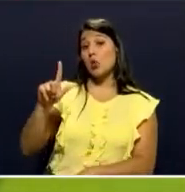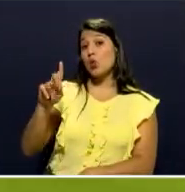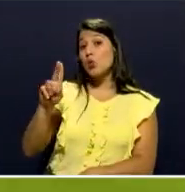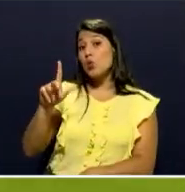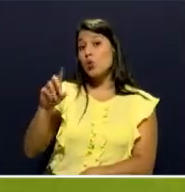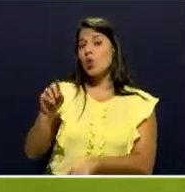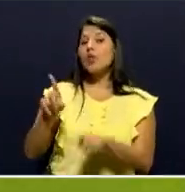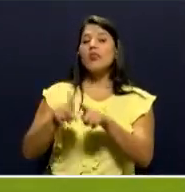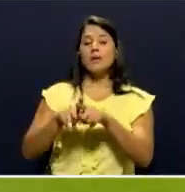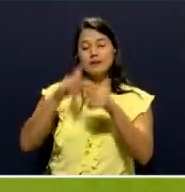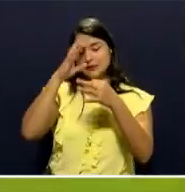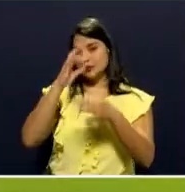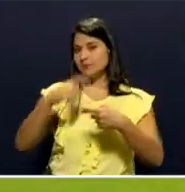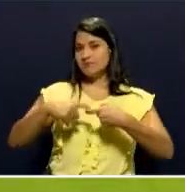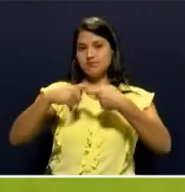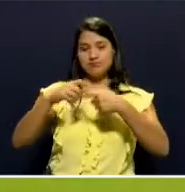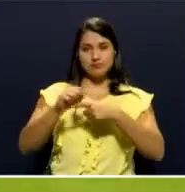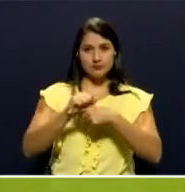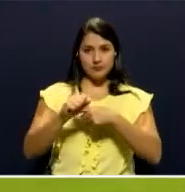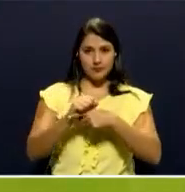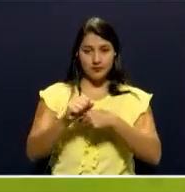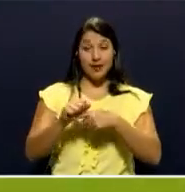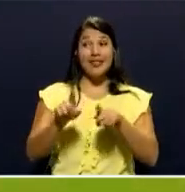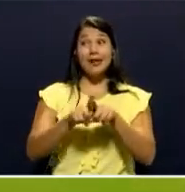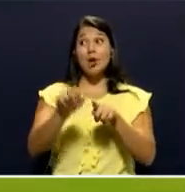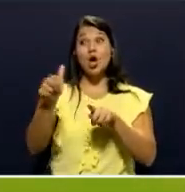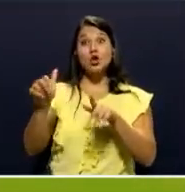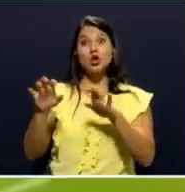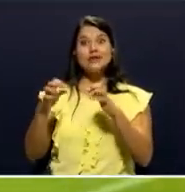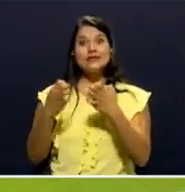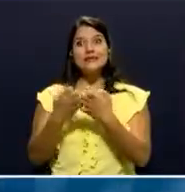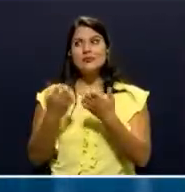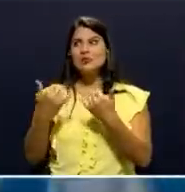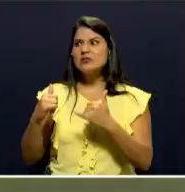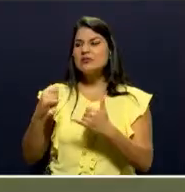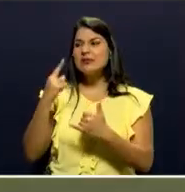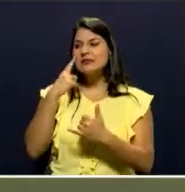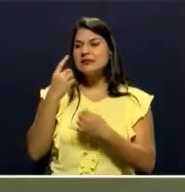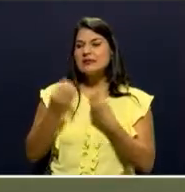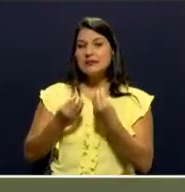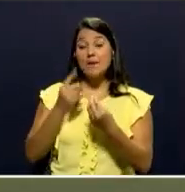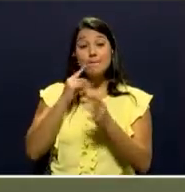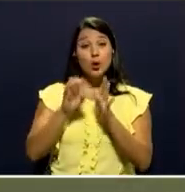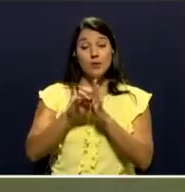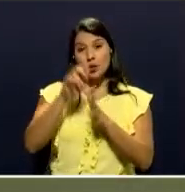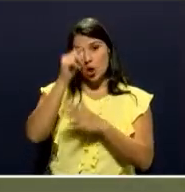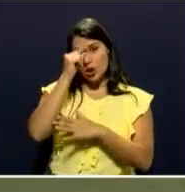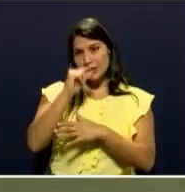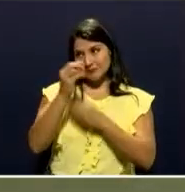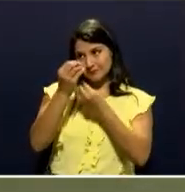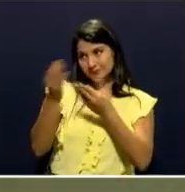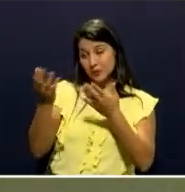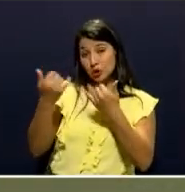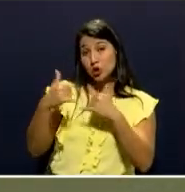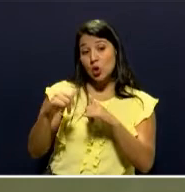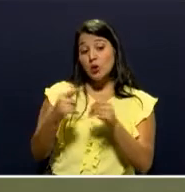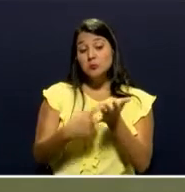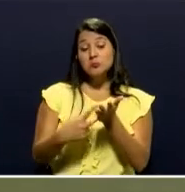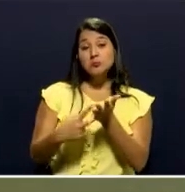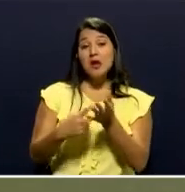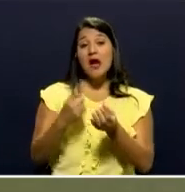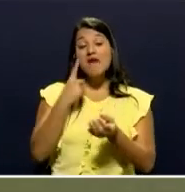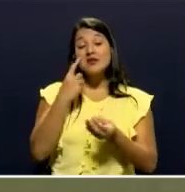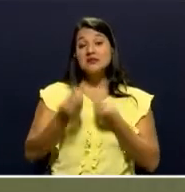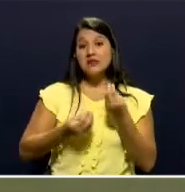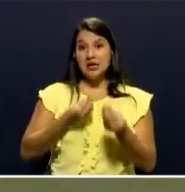toda actividad mientras tanto otros equipos aún definían cómo proceder como por ejemplo grecia que comunicó que estaban analizando distintas